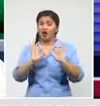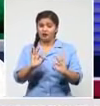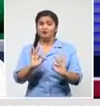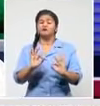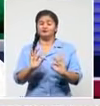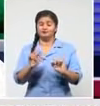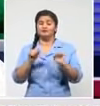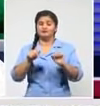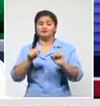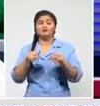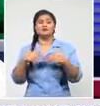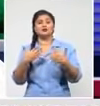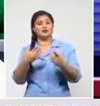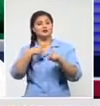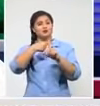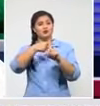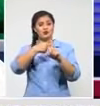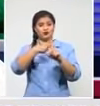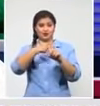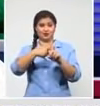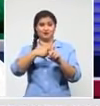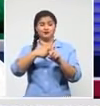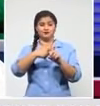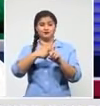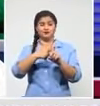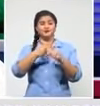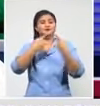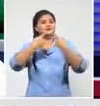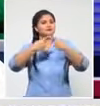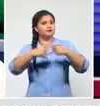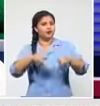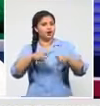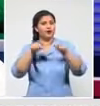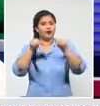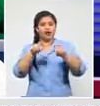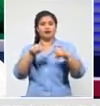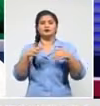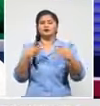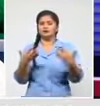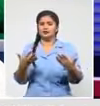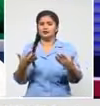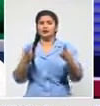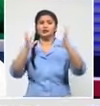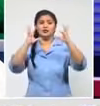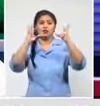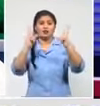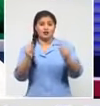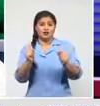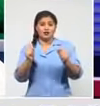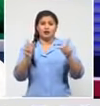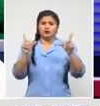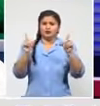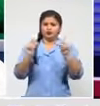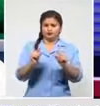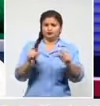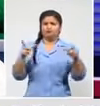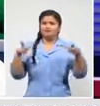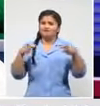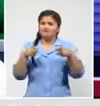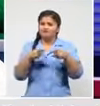y ahora lo vamos a ver, pero realmente hay un control de la enfermedad